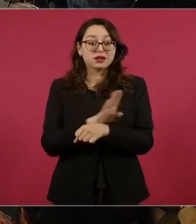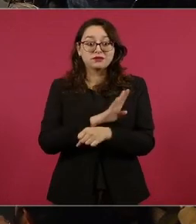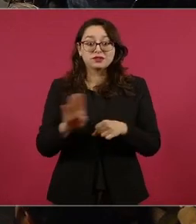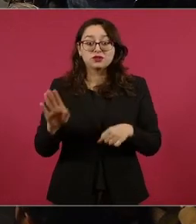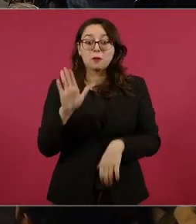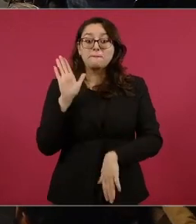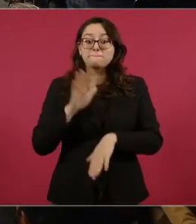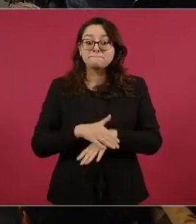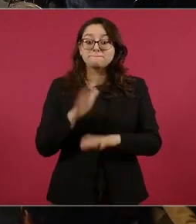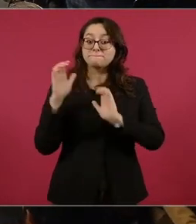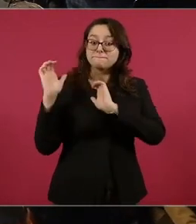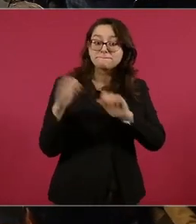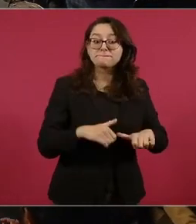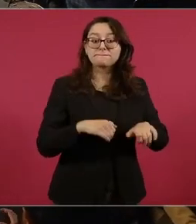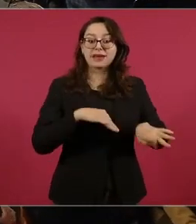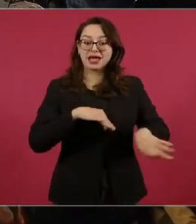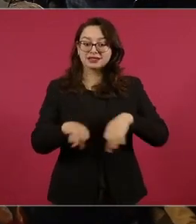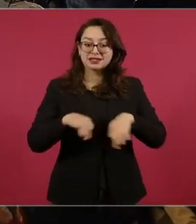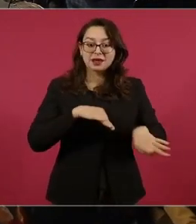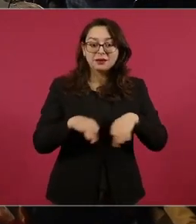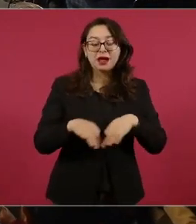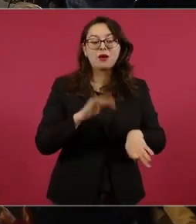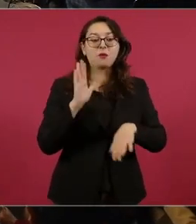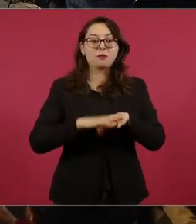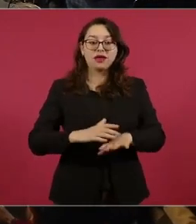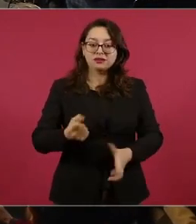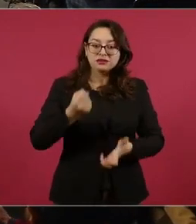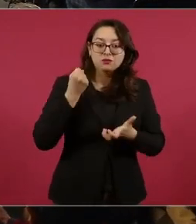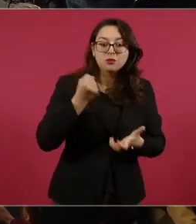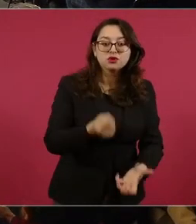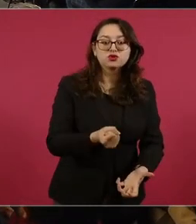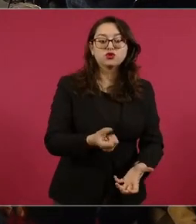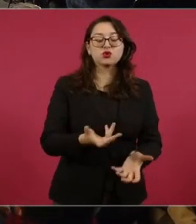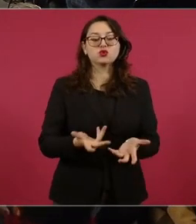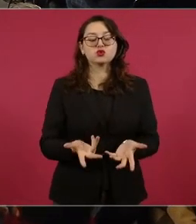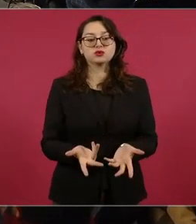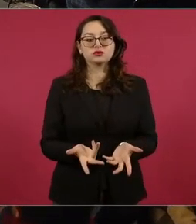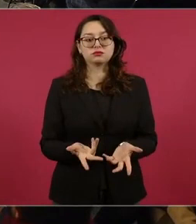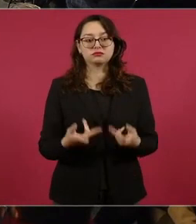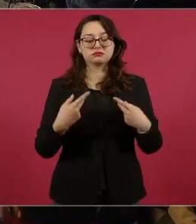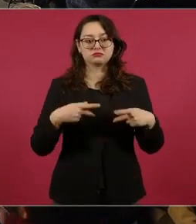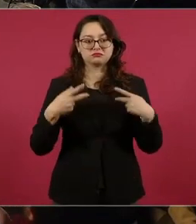empleos es inversión es crear